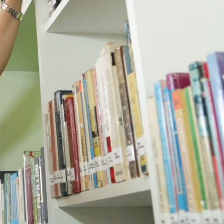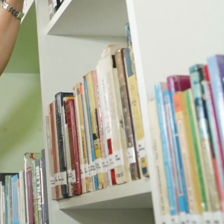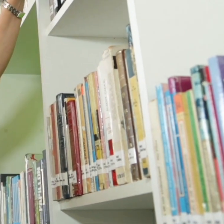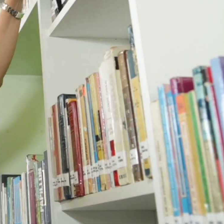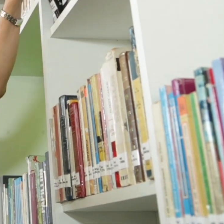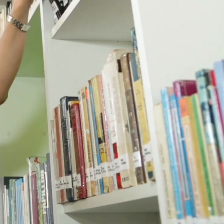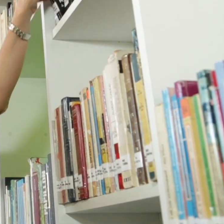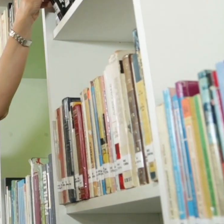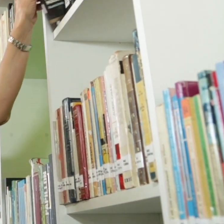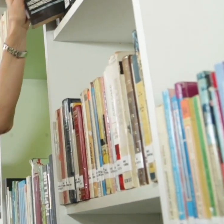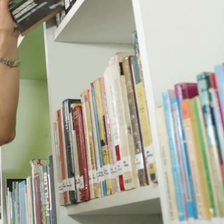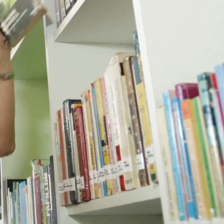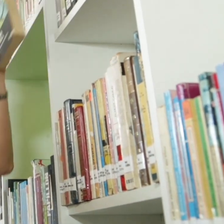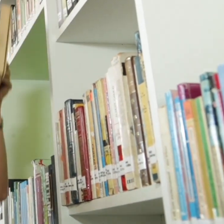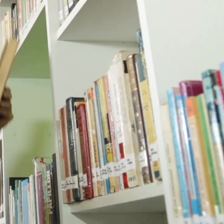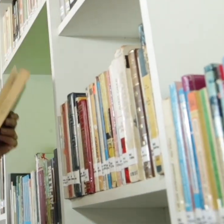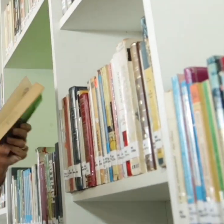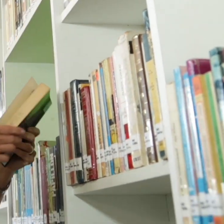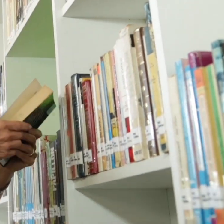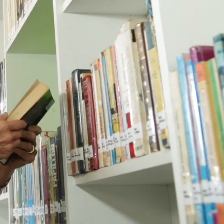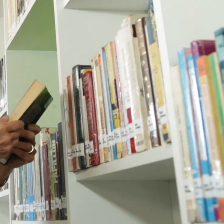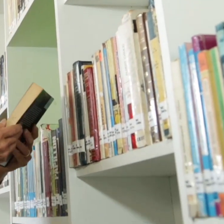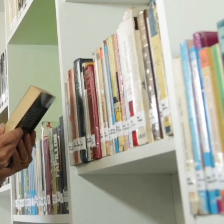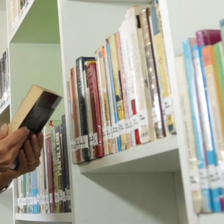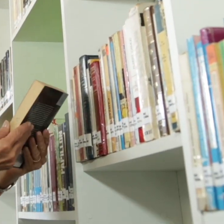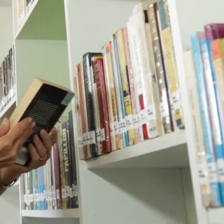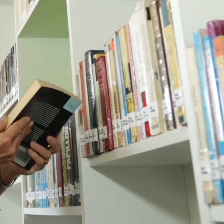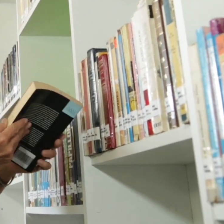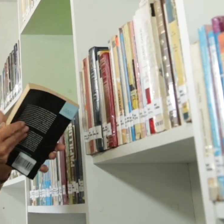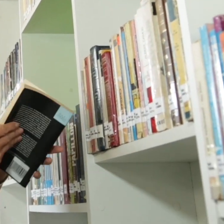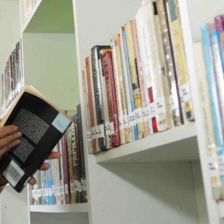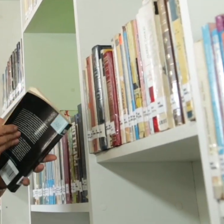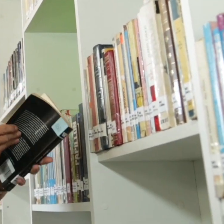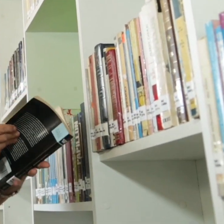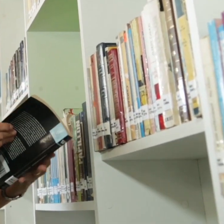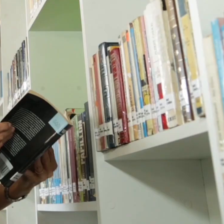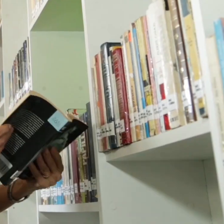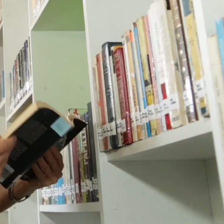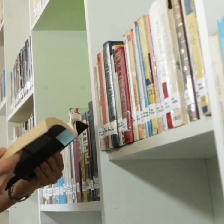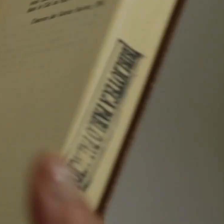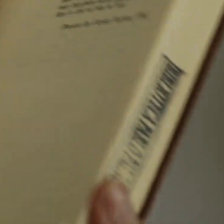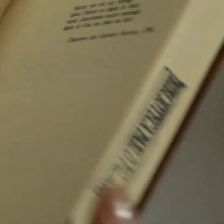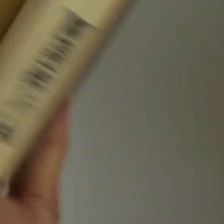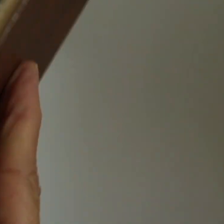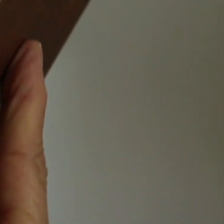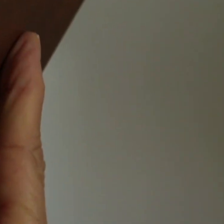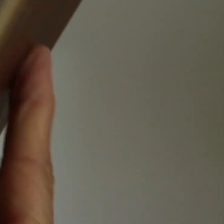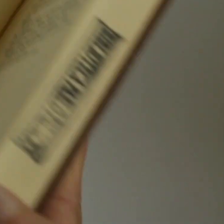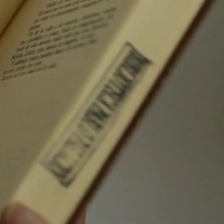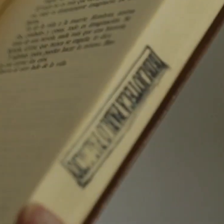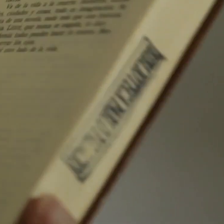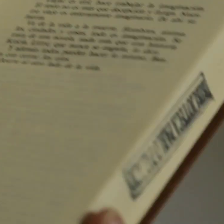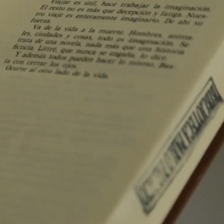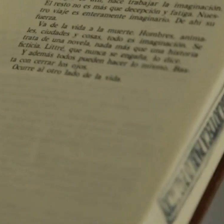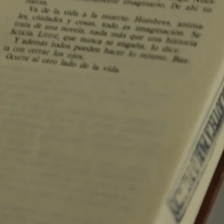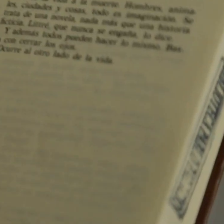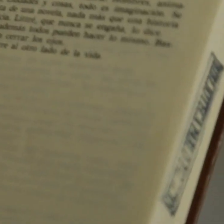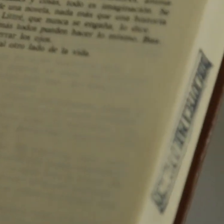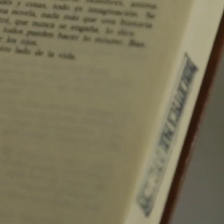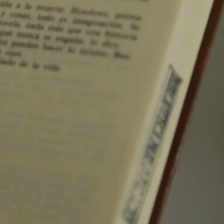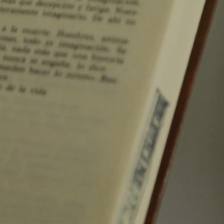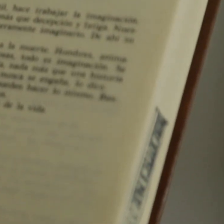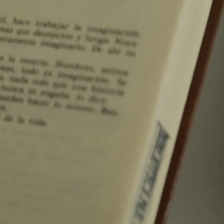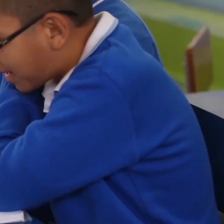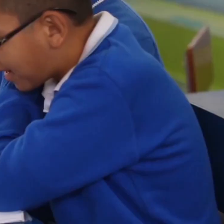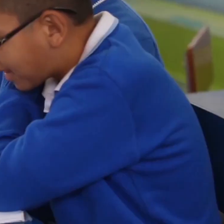crisis sanitaria y el encierro han cambiado radicalmente nuestra forma de ver la educación y la vida en su totalidad. Por eso la lectura